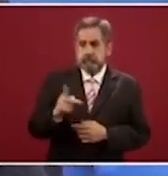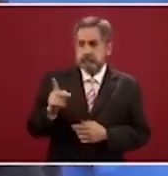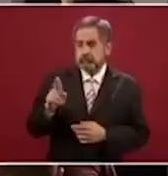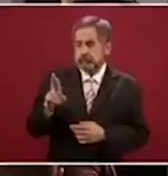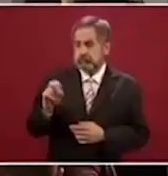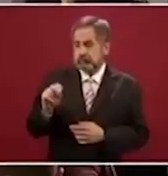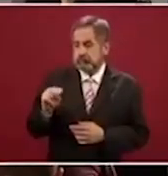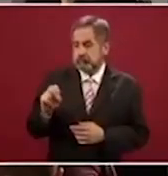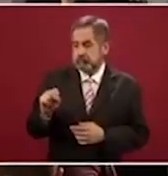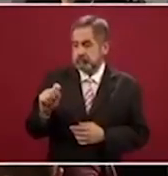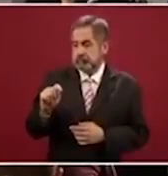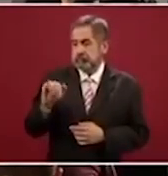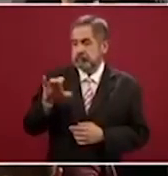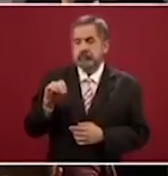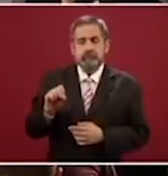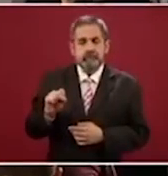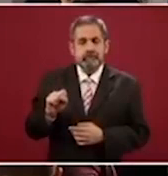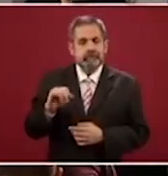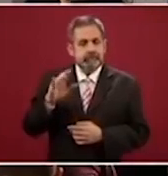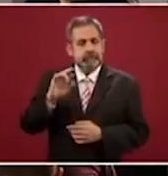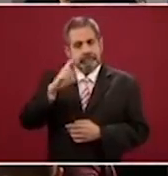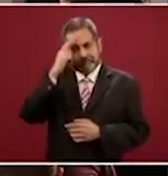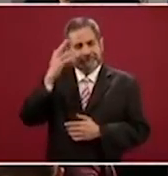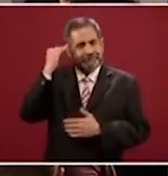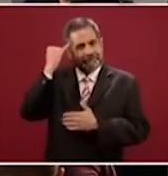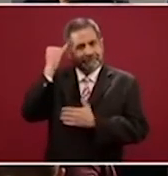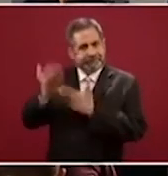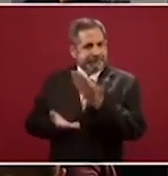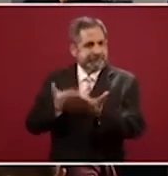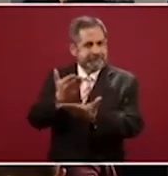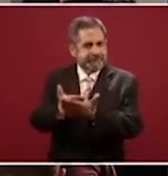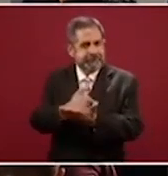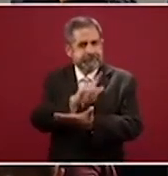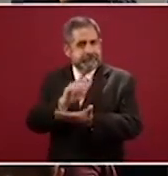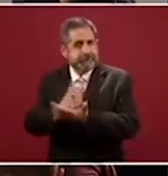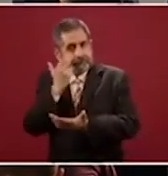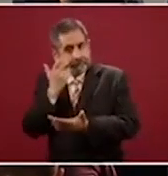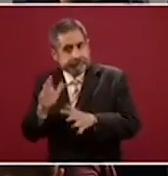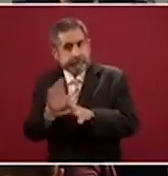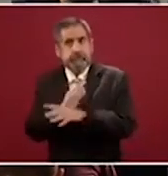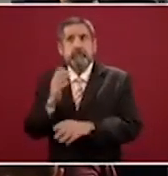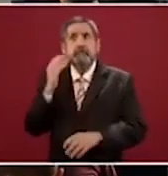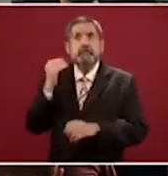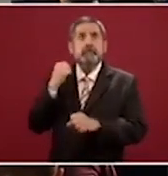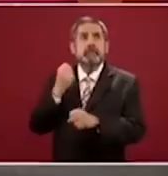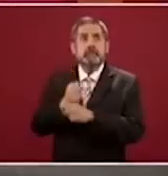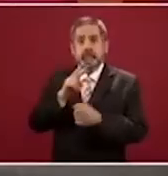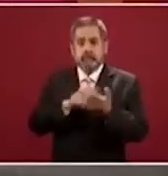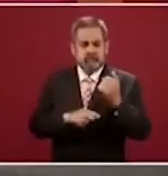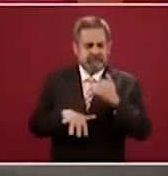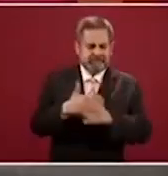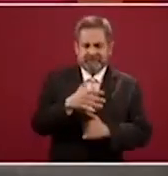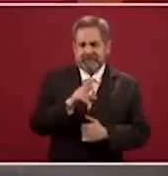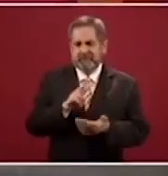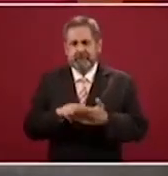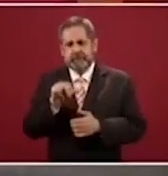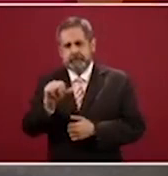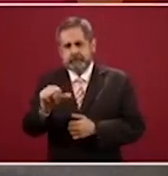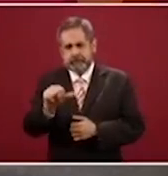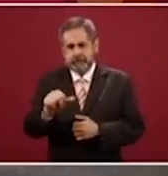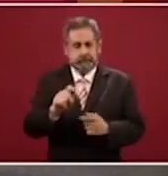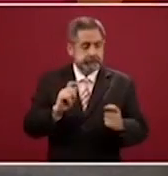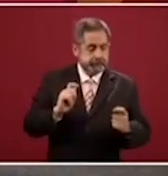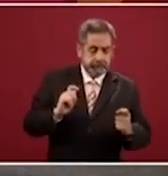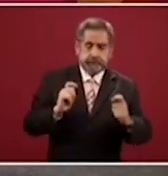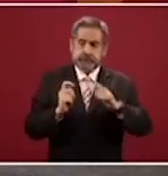ustedes bien saben, una iniciativa que se presentó en el 2015-2016 fue la que transformó